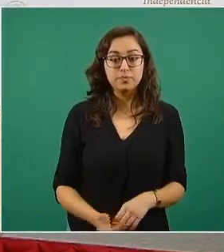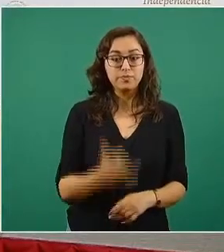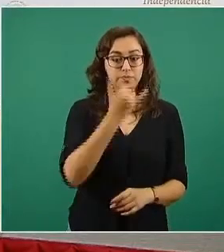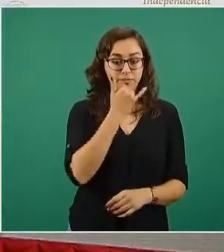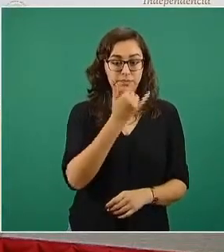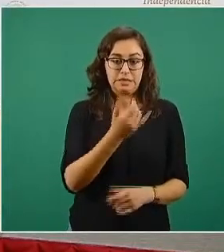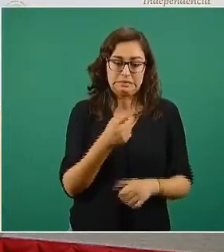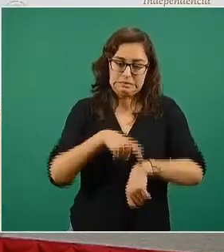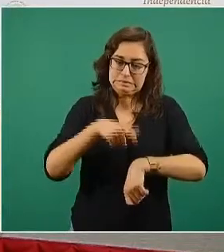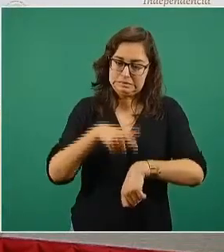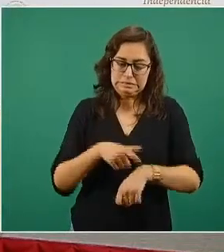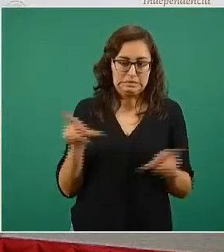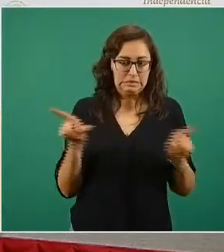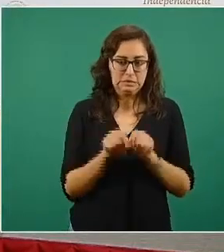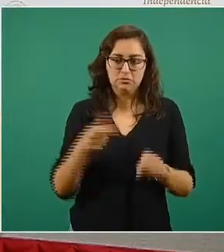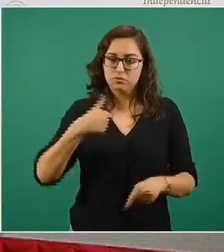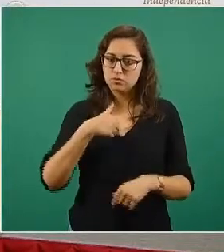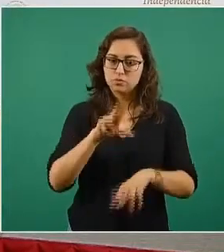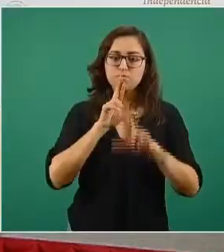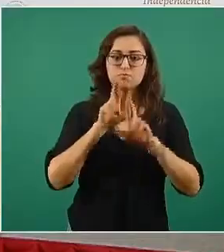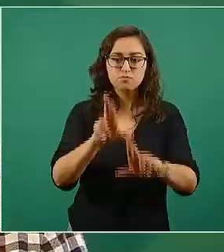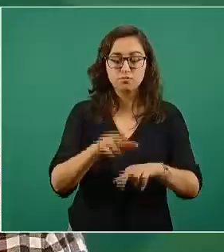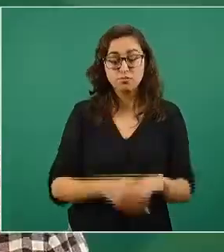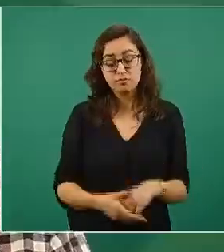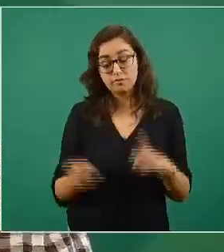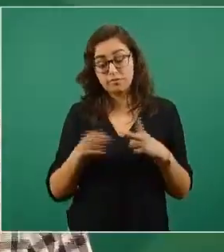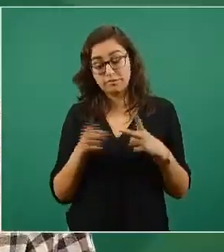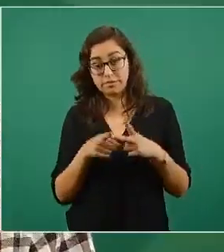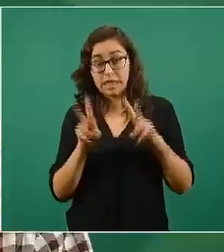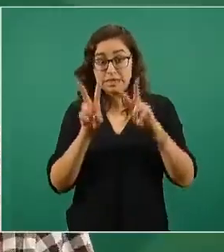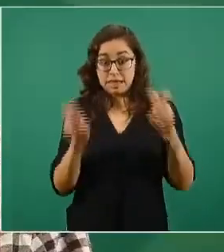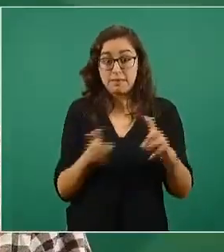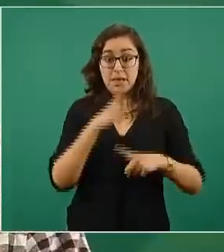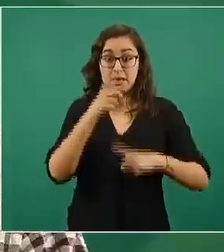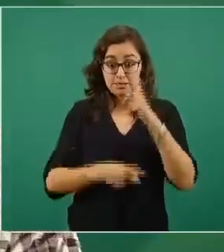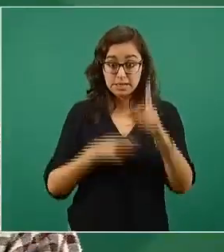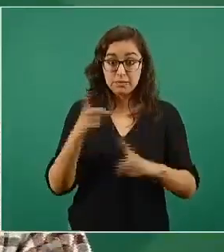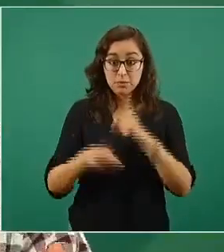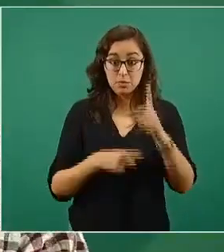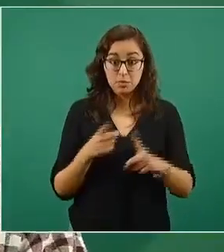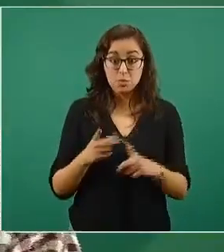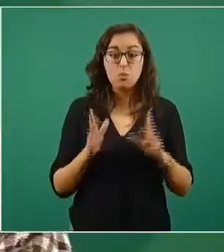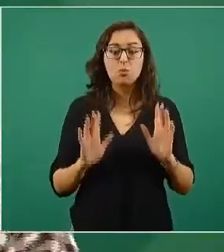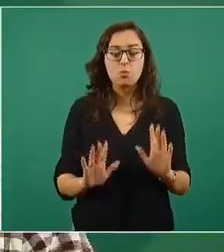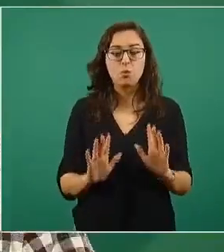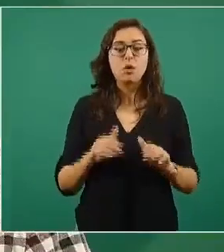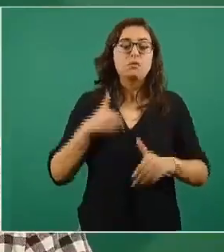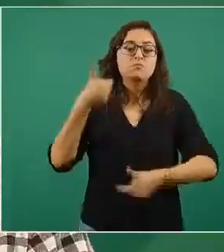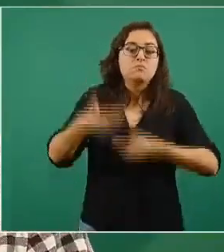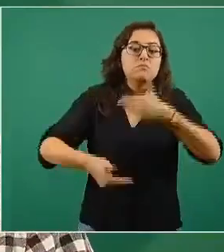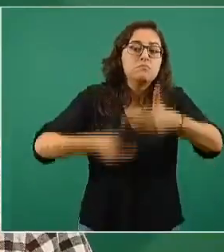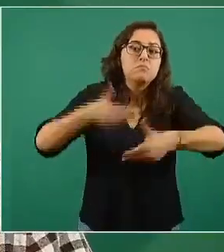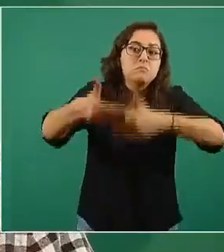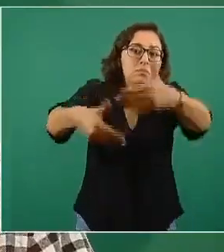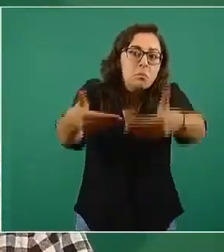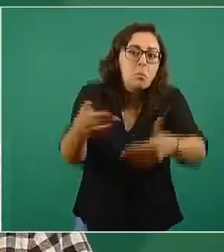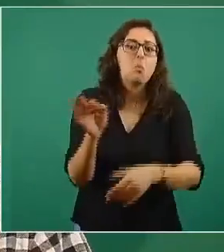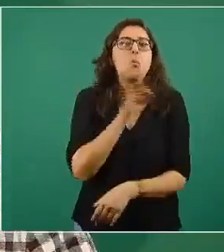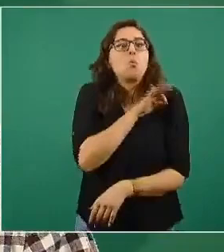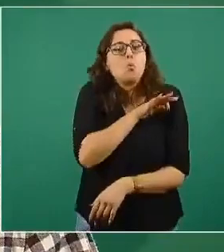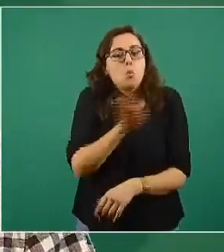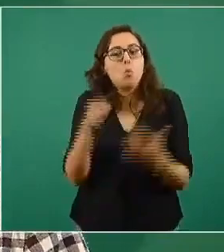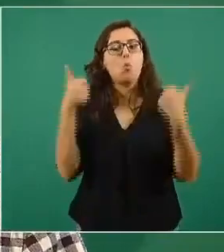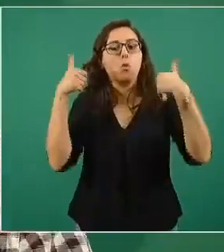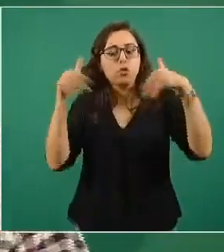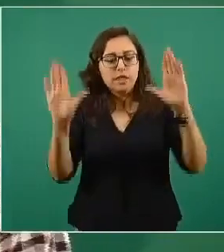dos preguntas. Sobre la segunda de los deportistas, eventualmente se pueden considerar distintas situaciones en